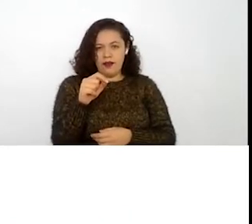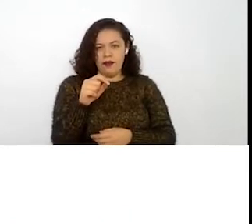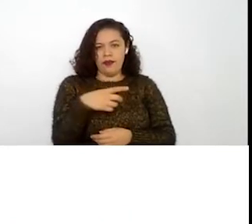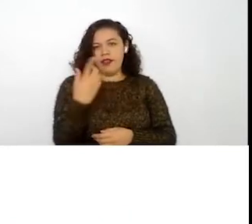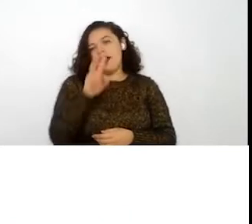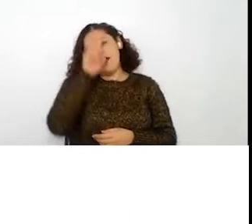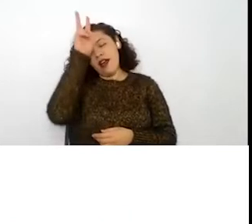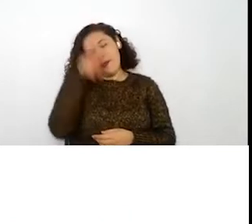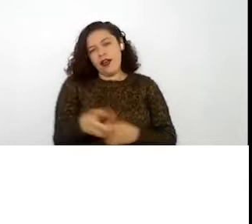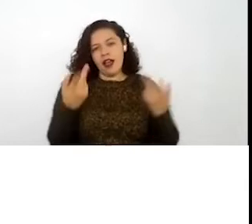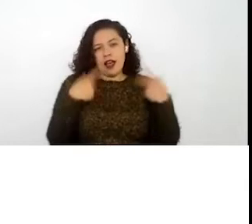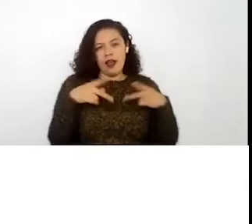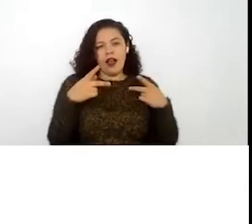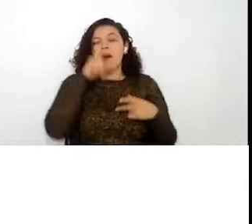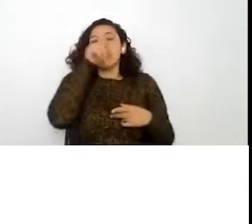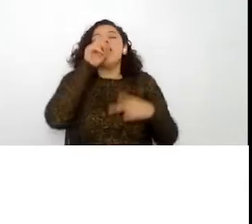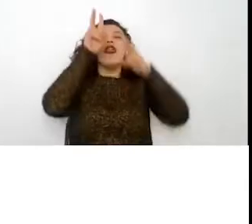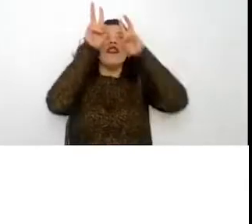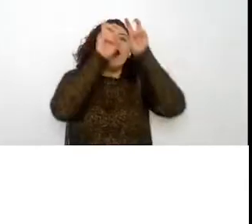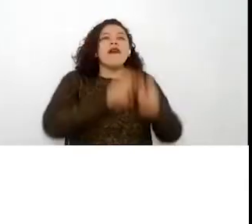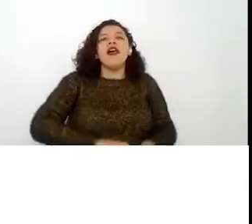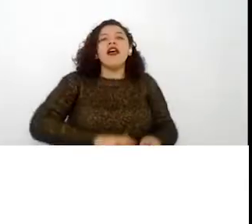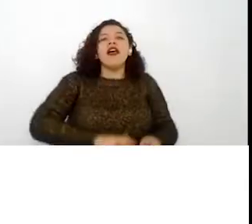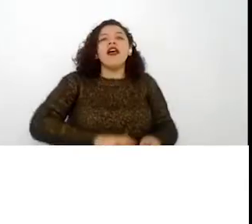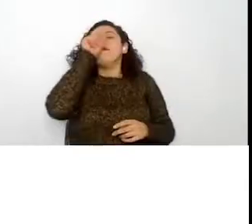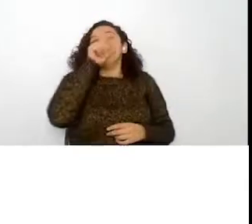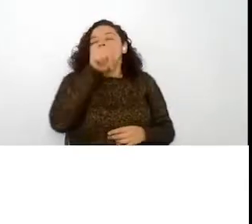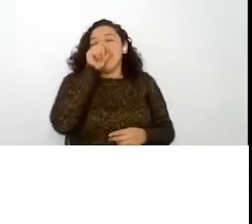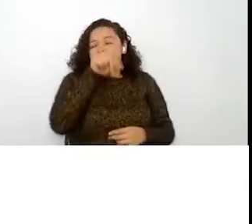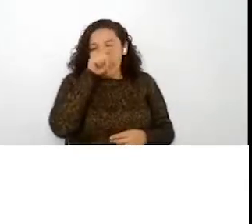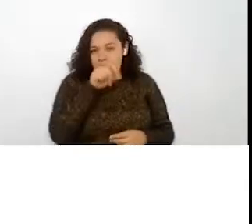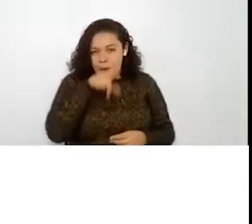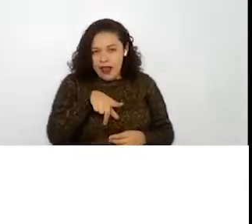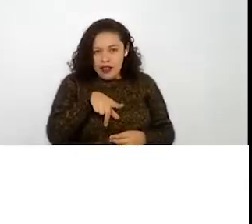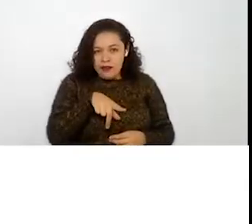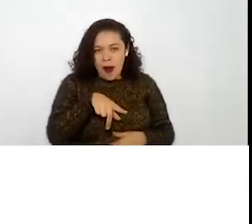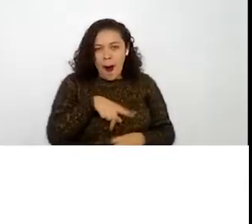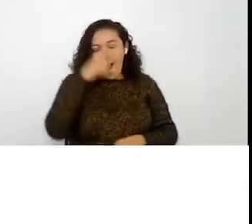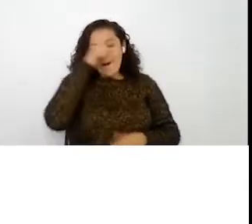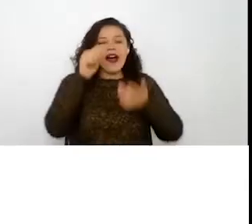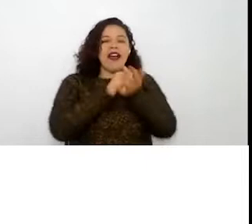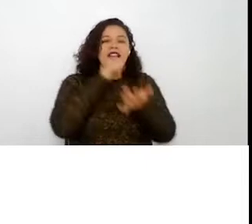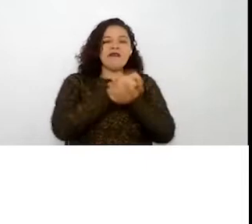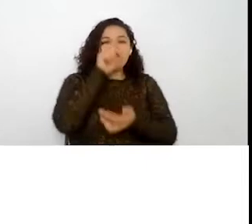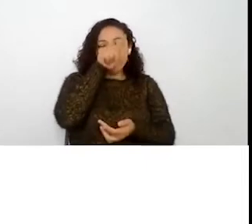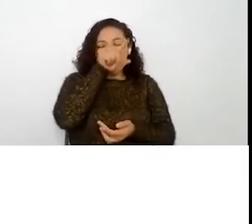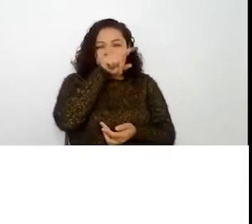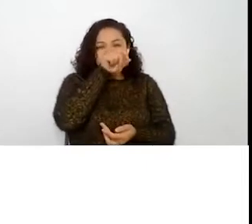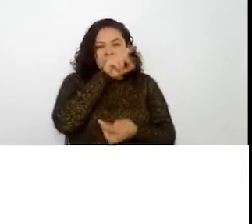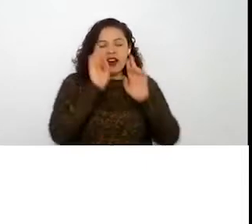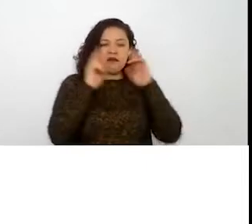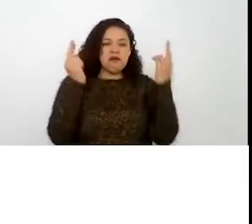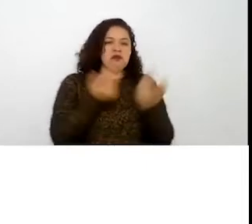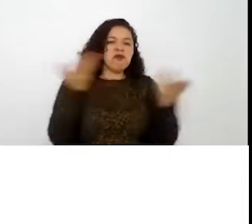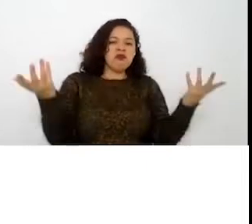realmente los son los mismos aspectos para ambas este para ambos tipos de de actas y de sesiones